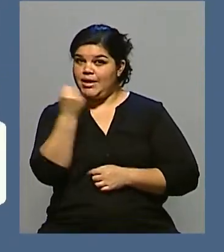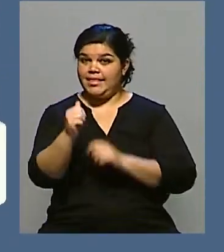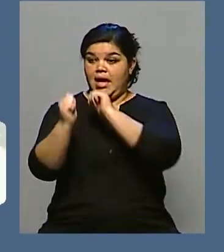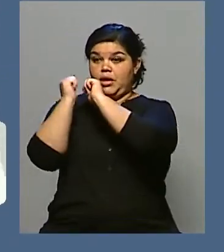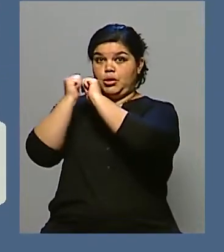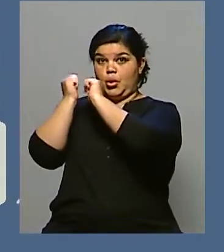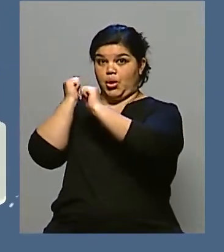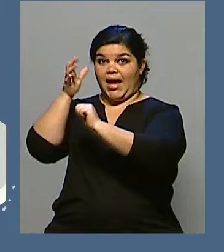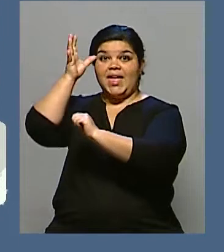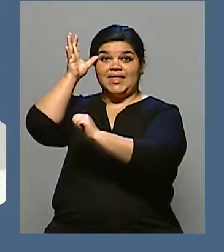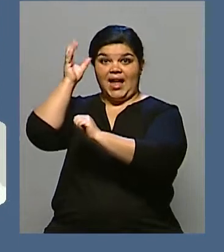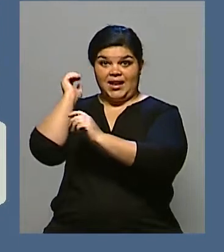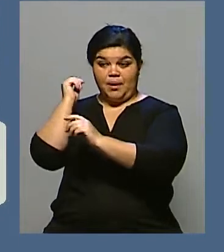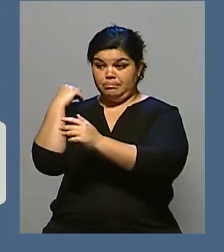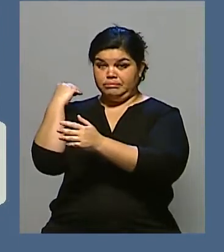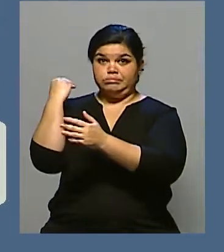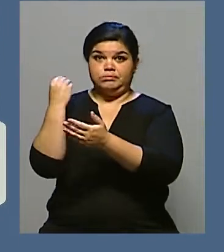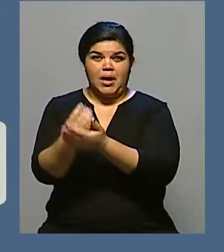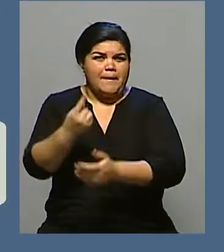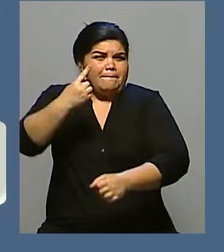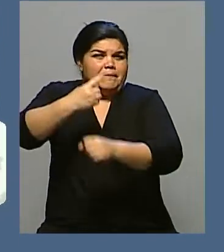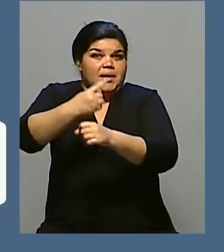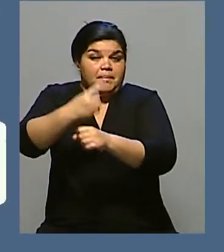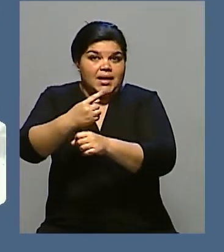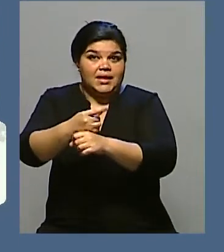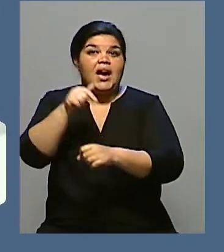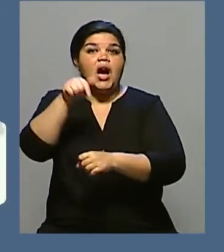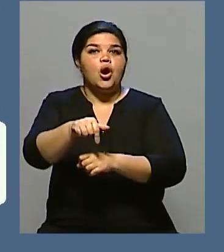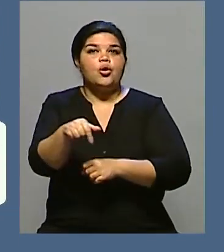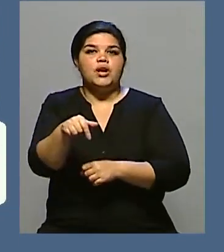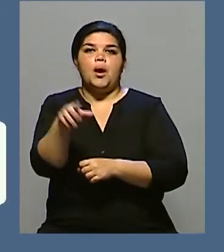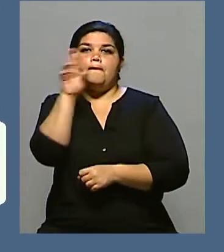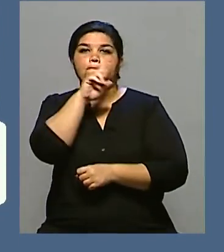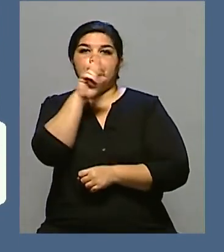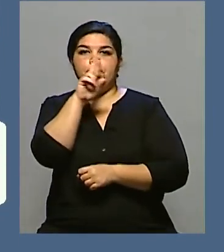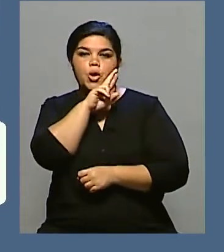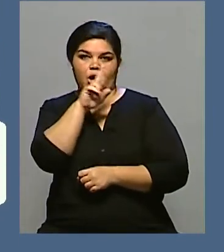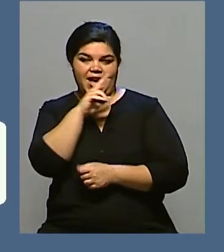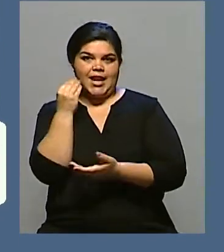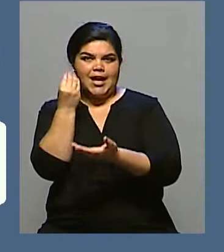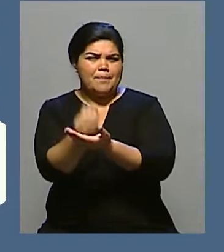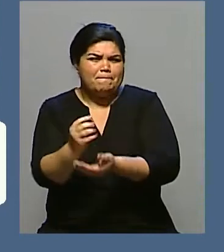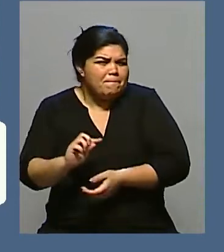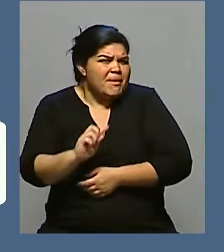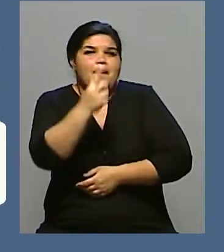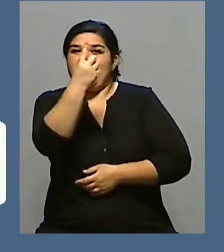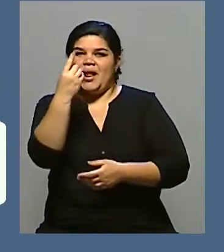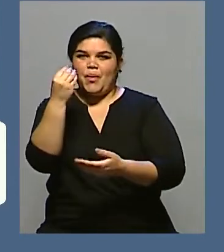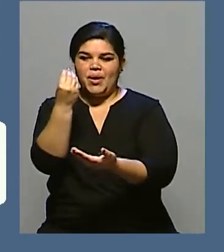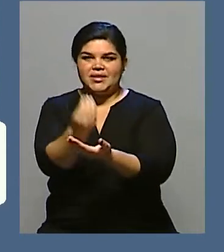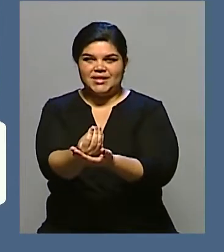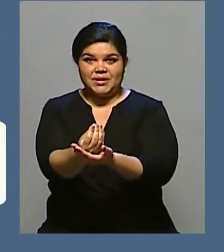República Italiana, el lugar del primer ministro va a ser ocupado por una mujer. Exacto. Una mujer que en su juventud